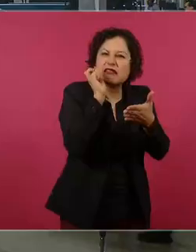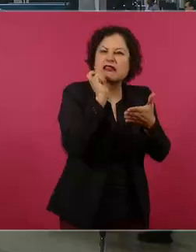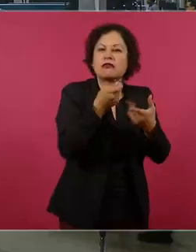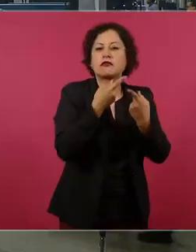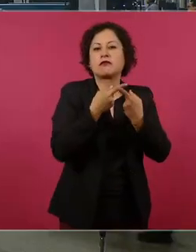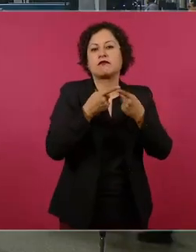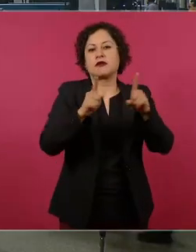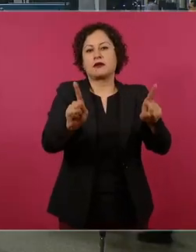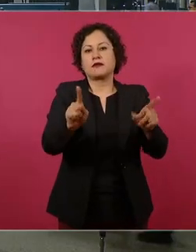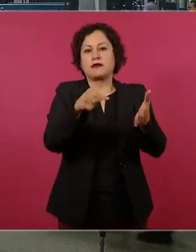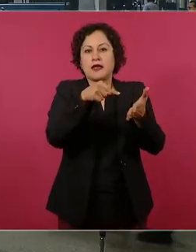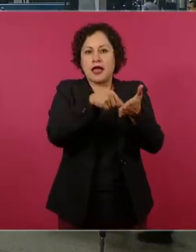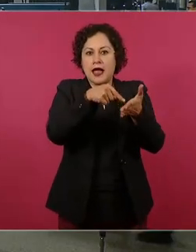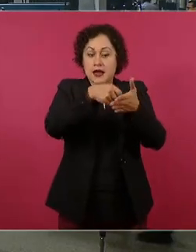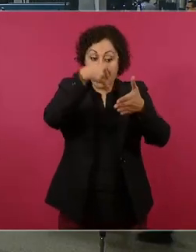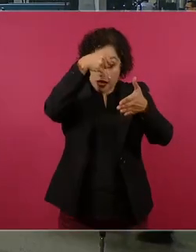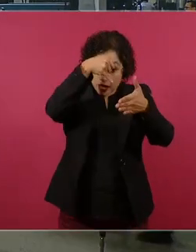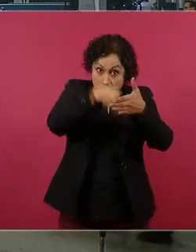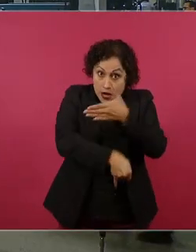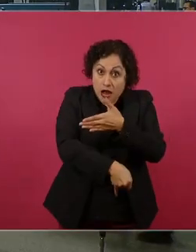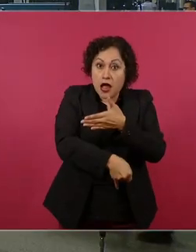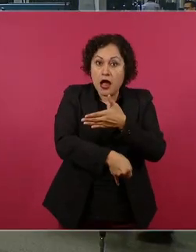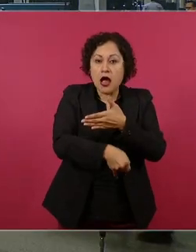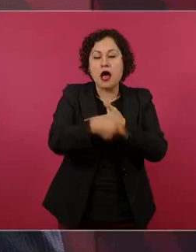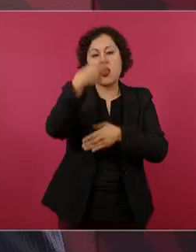de la nación.